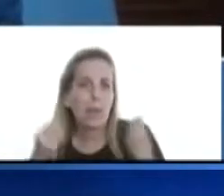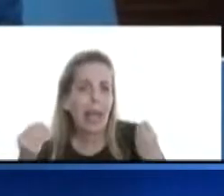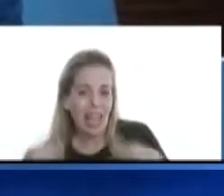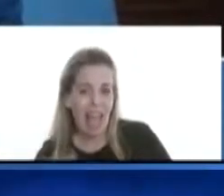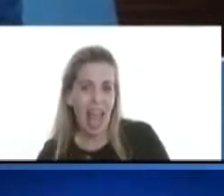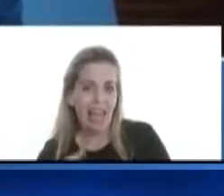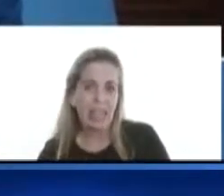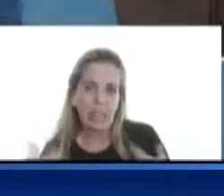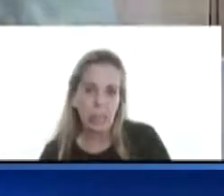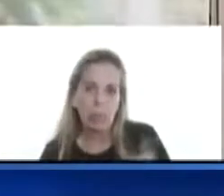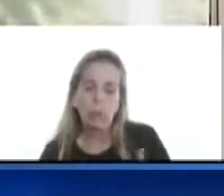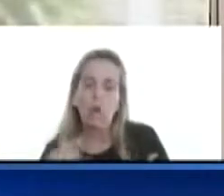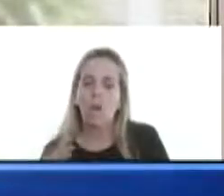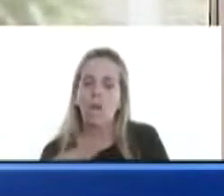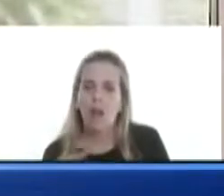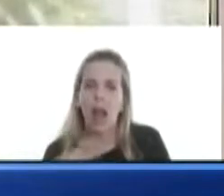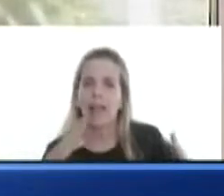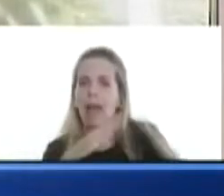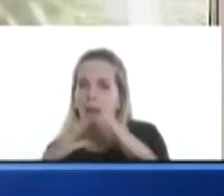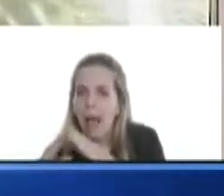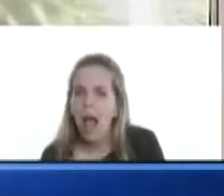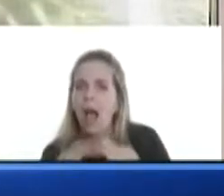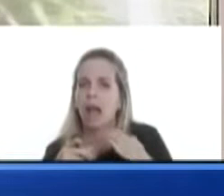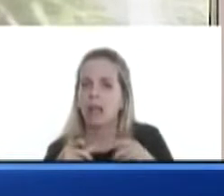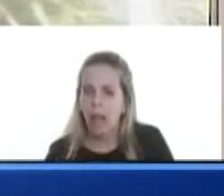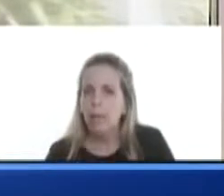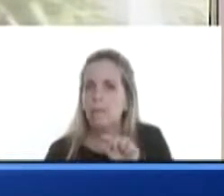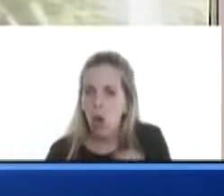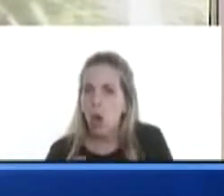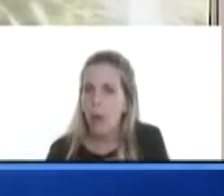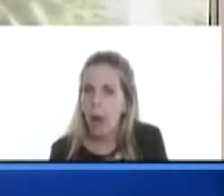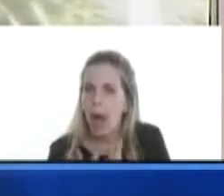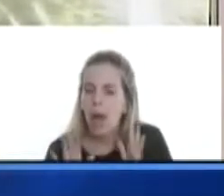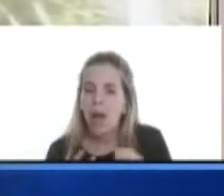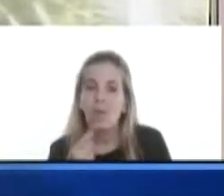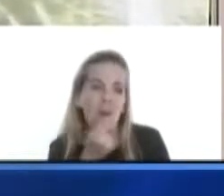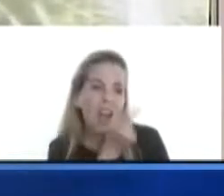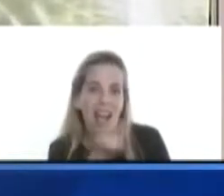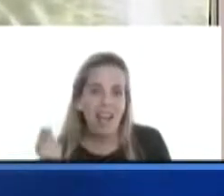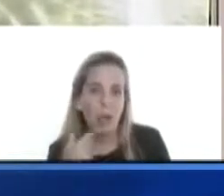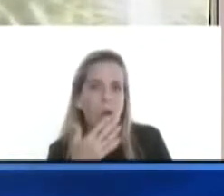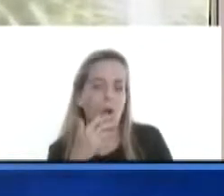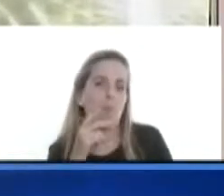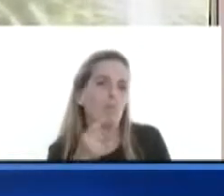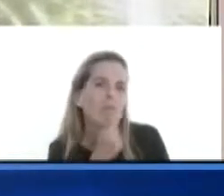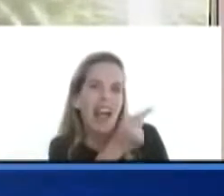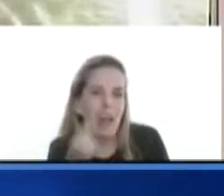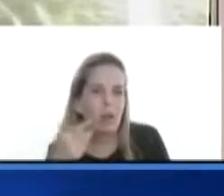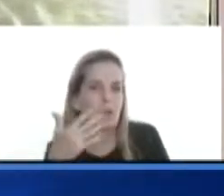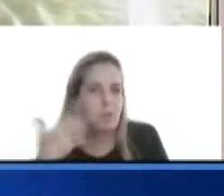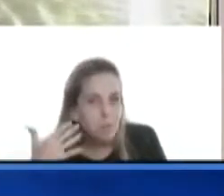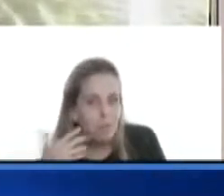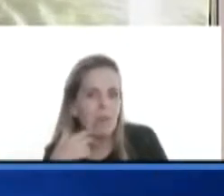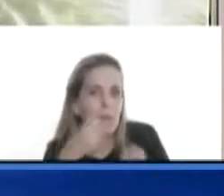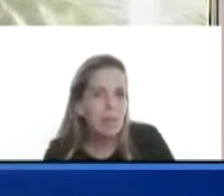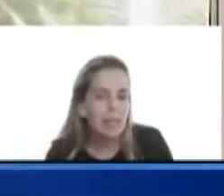viviendas. Allí, como todos dijeron en cada una de sus intervenciones, empezando por el querido